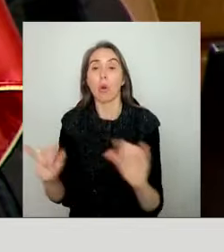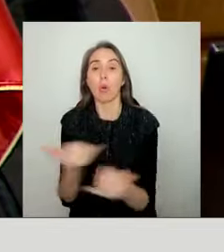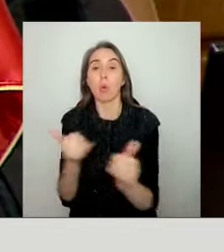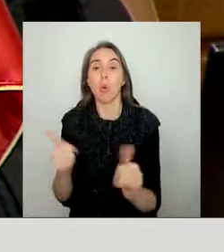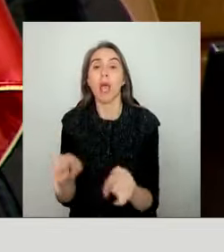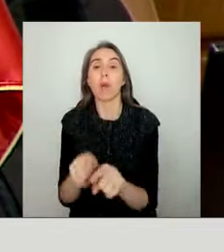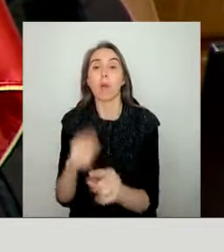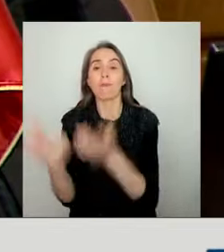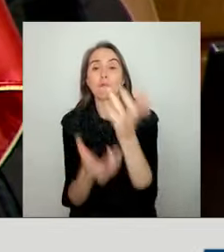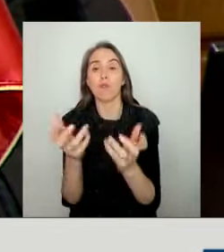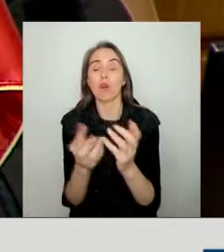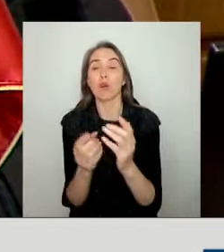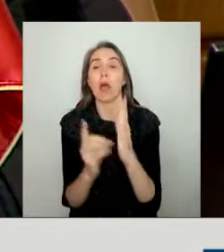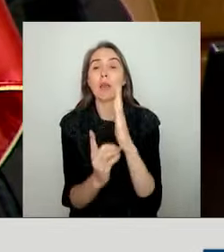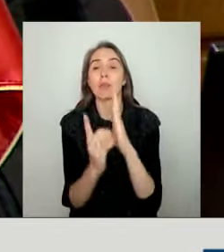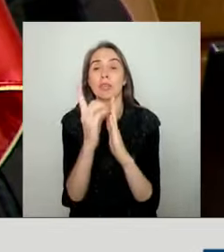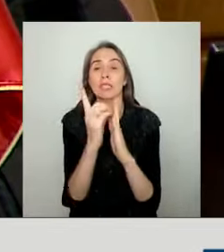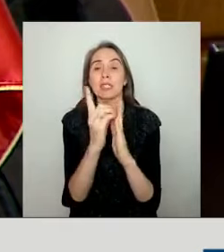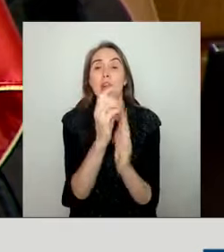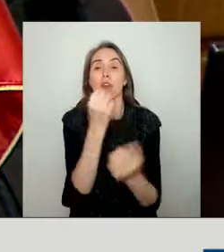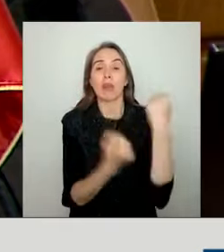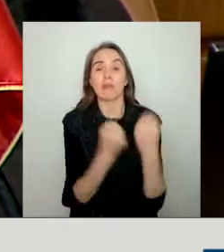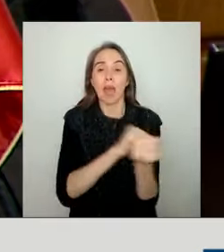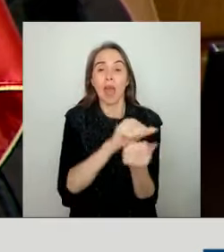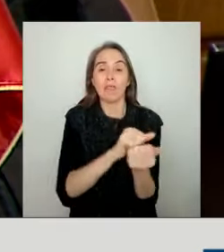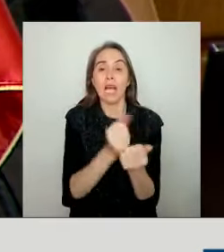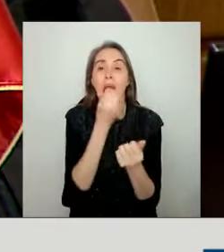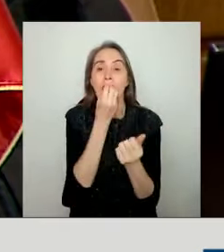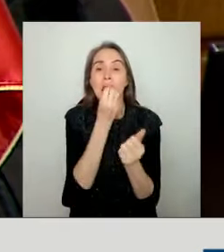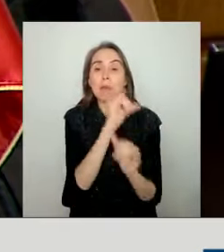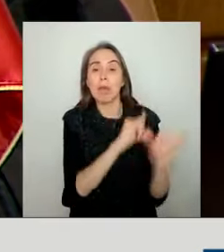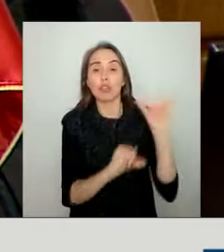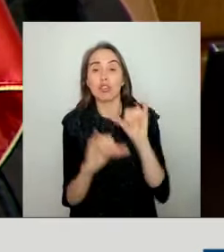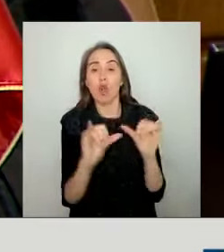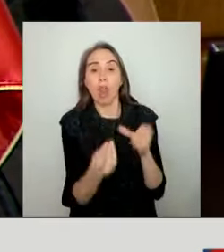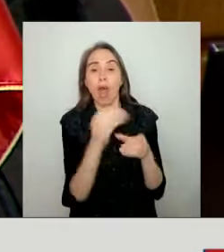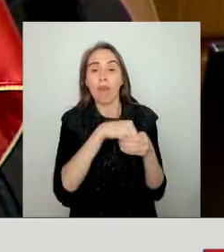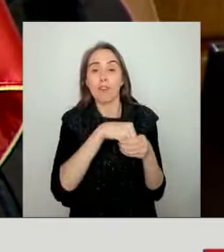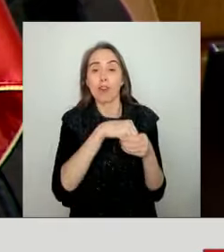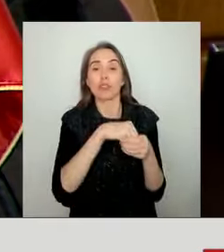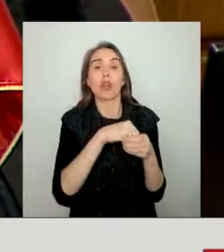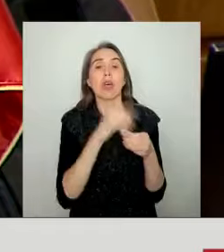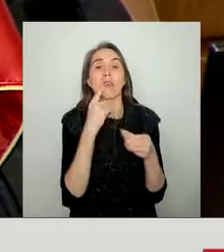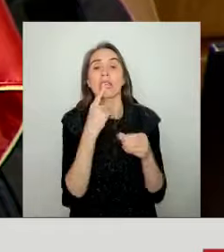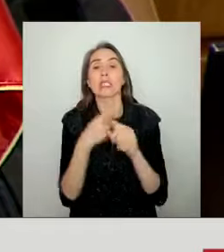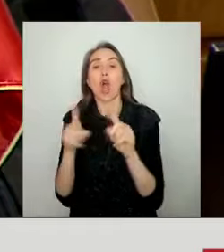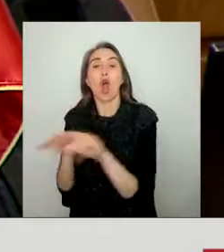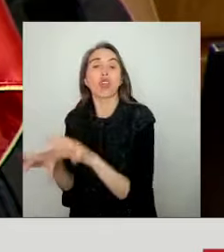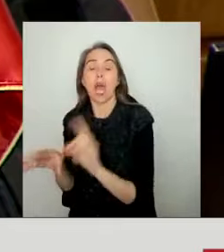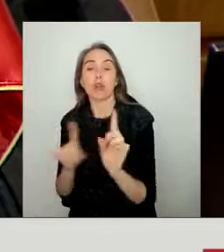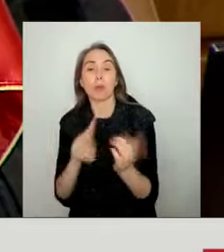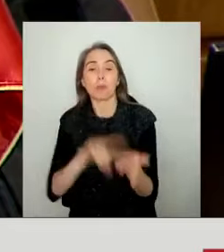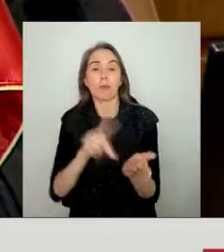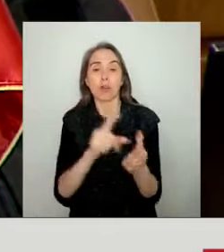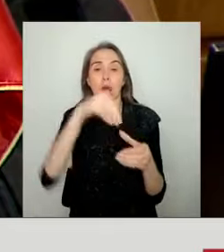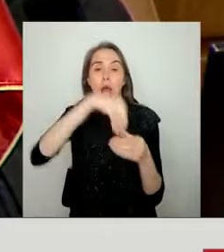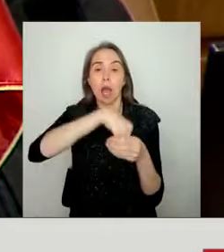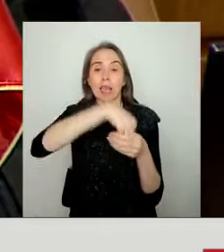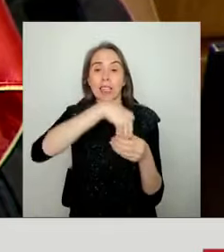desarrollo de alimentos artificiales que simulan ser otras cosas y que vienen cargados con materia que no